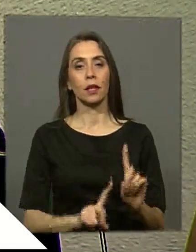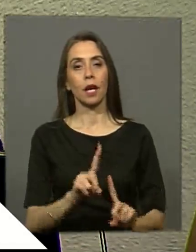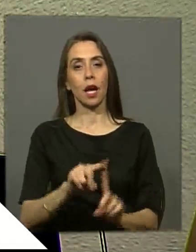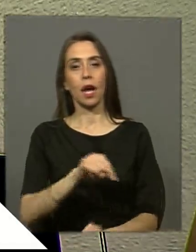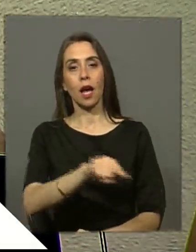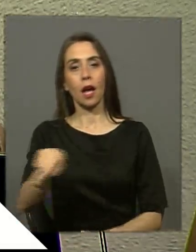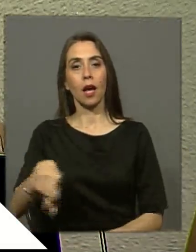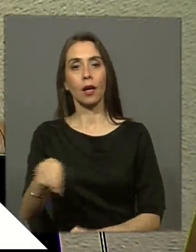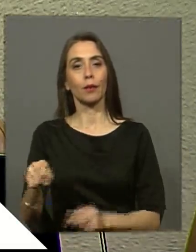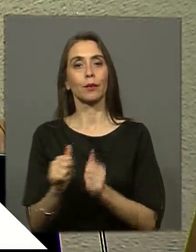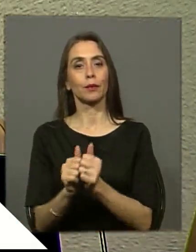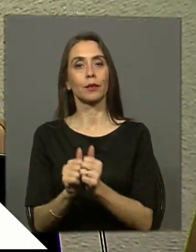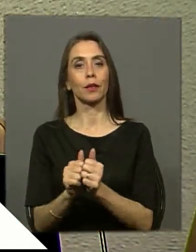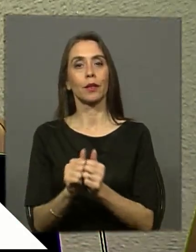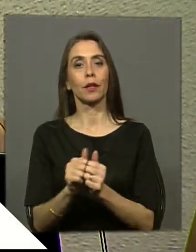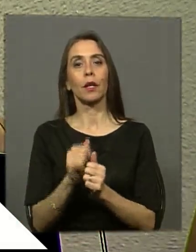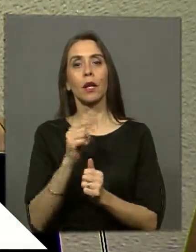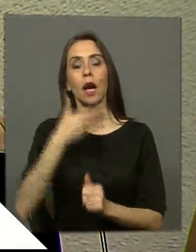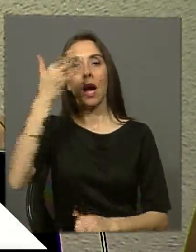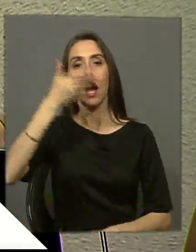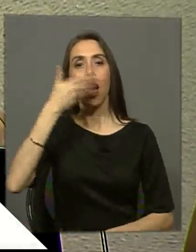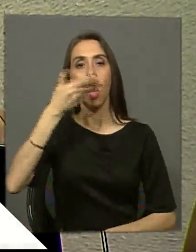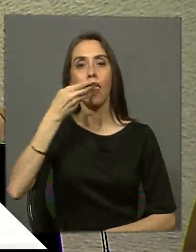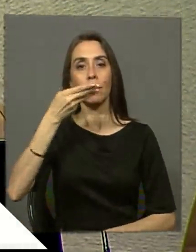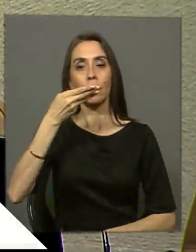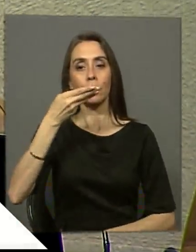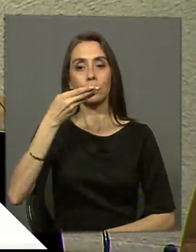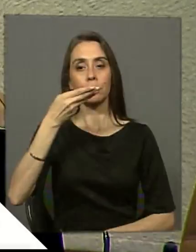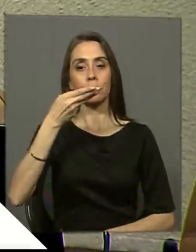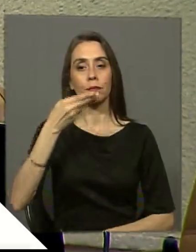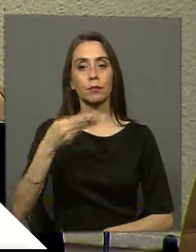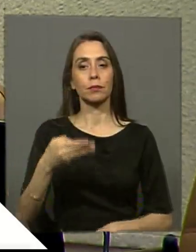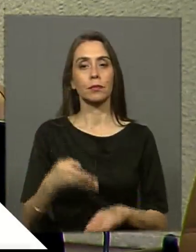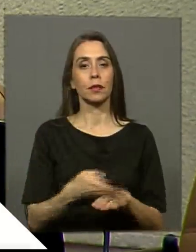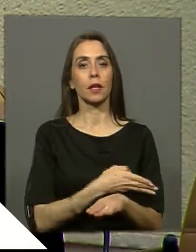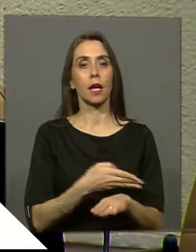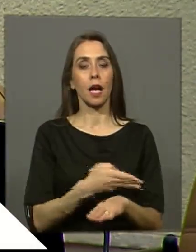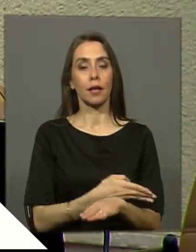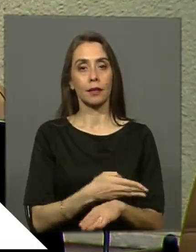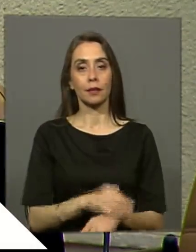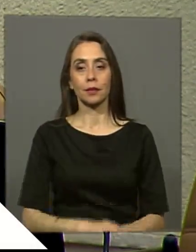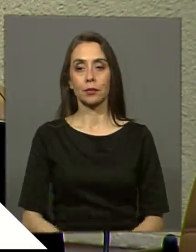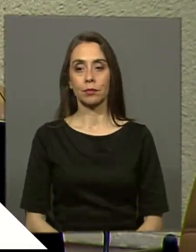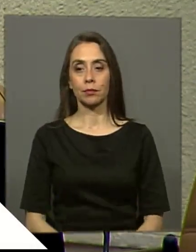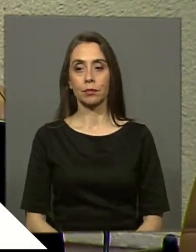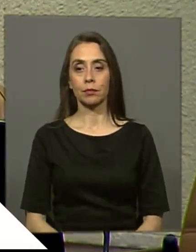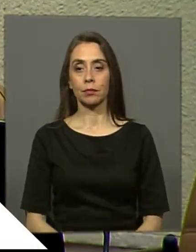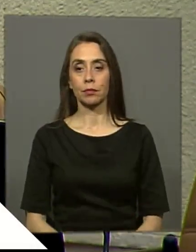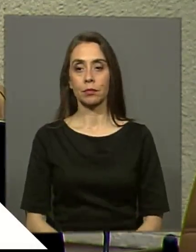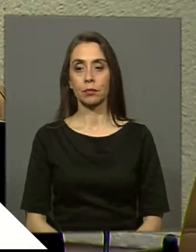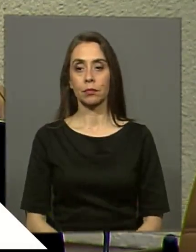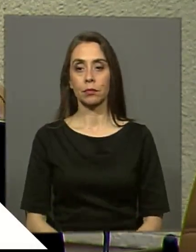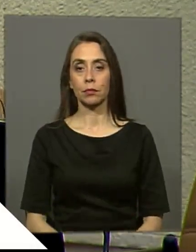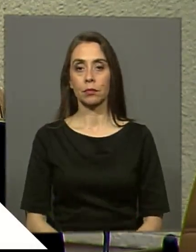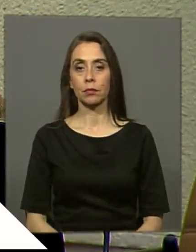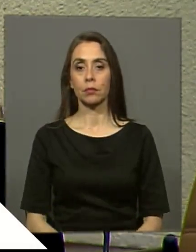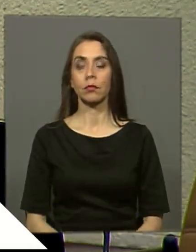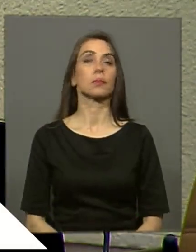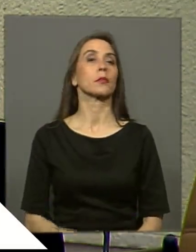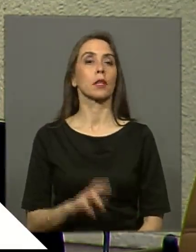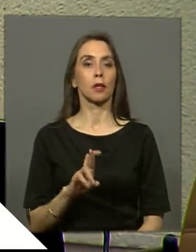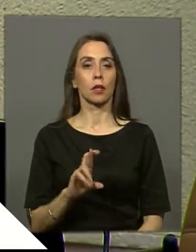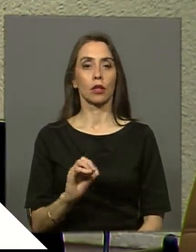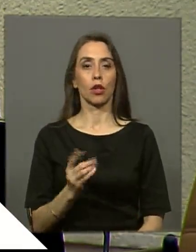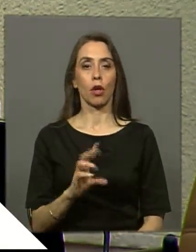colegas que han hecho uso de la palabra previo a esta y que y que es Rodrigo